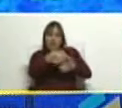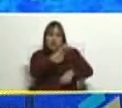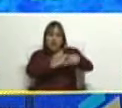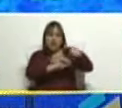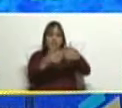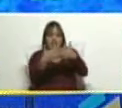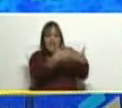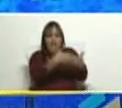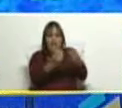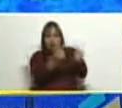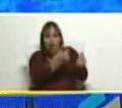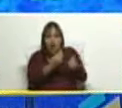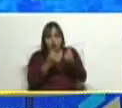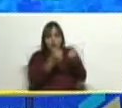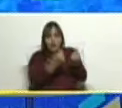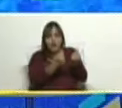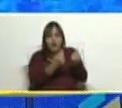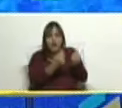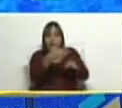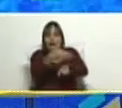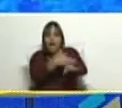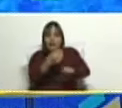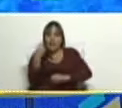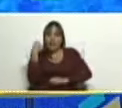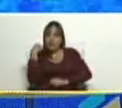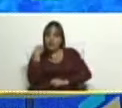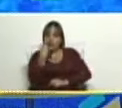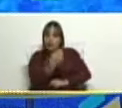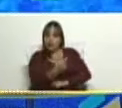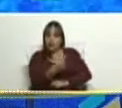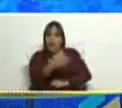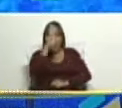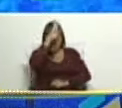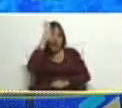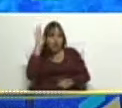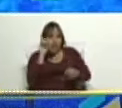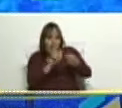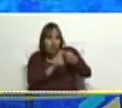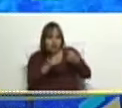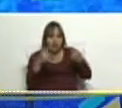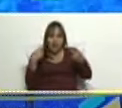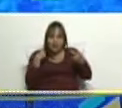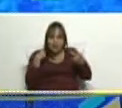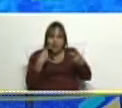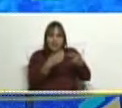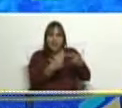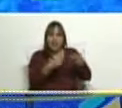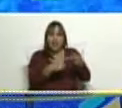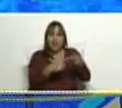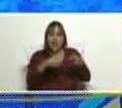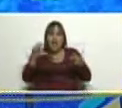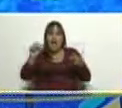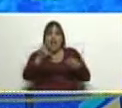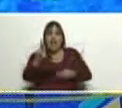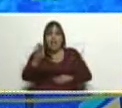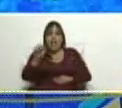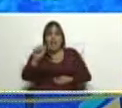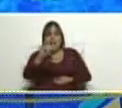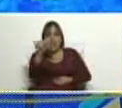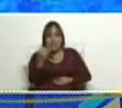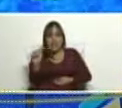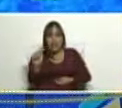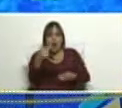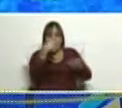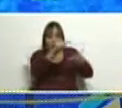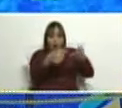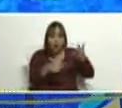económica que él nos alertó a Diosdado, a mí, a Jorge Arriaza y a varios compañeros. Nos